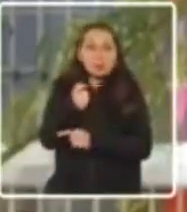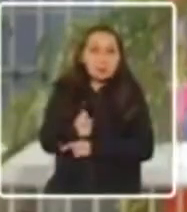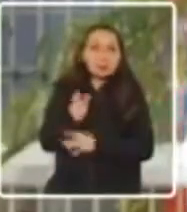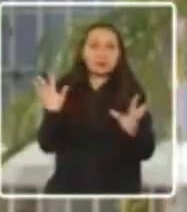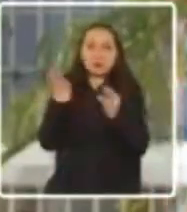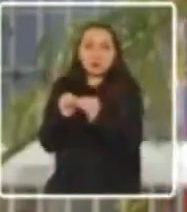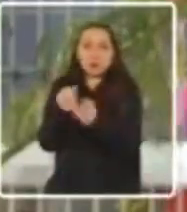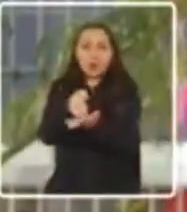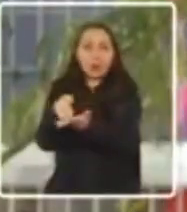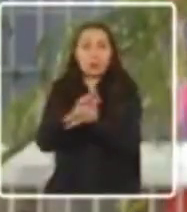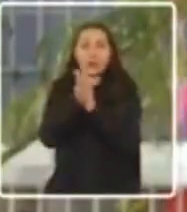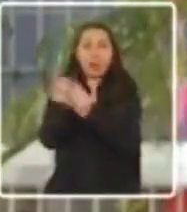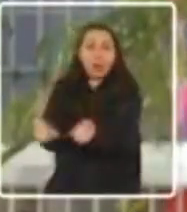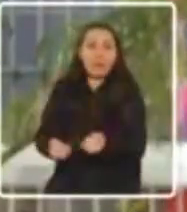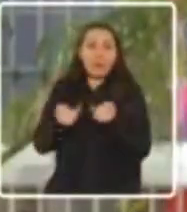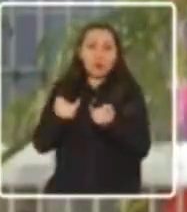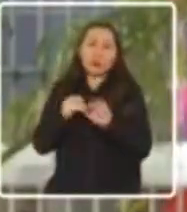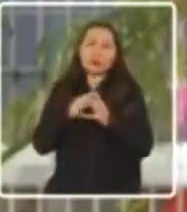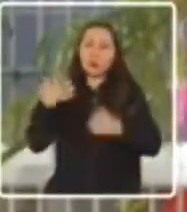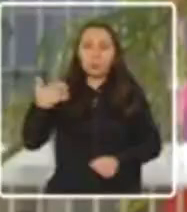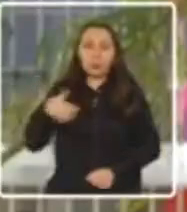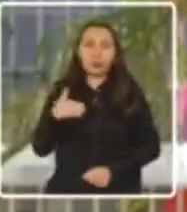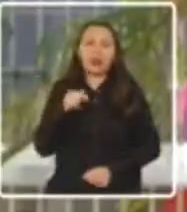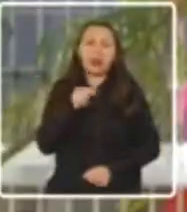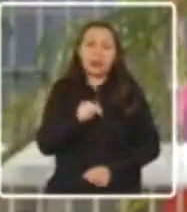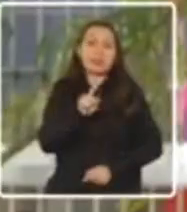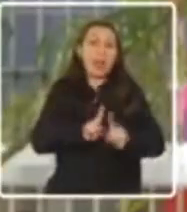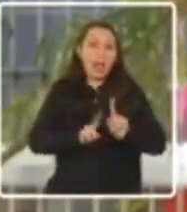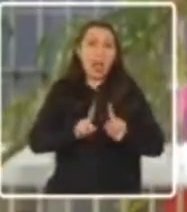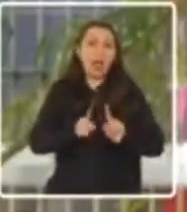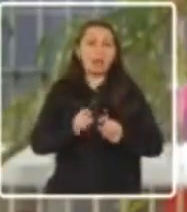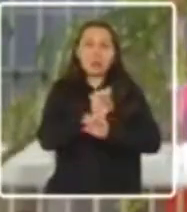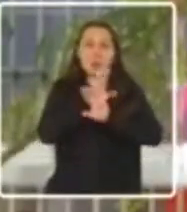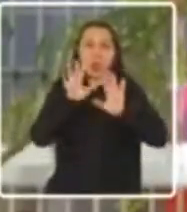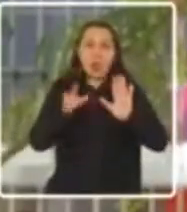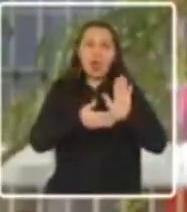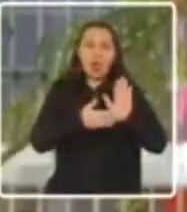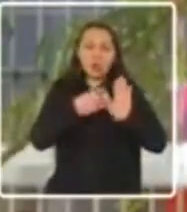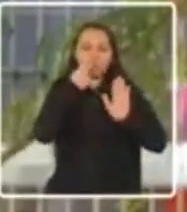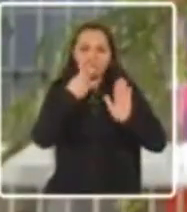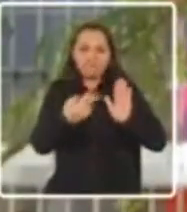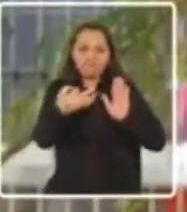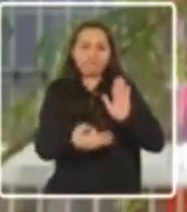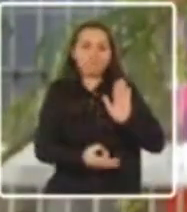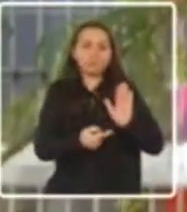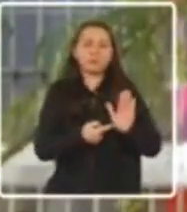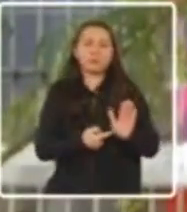todos los trámites, facilitarle el acceso a la información es tremendamente importante y eso es algo que quedaba muy claro y en evidencia